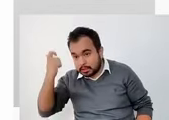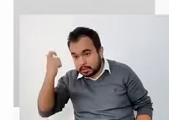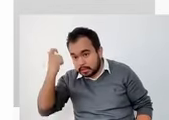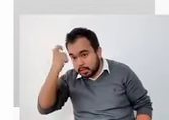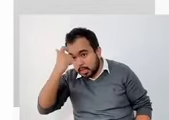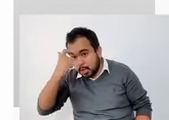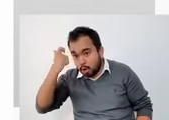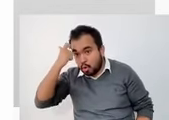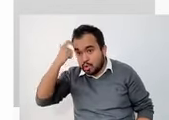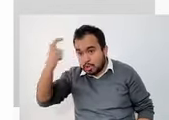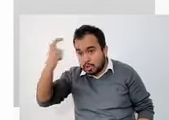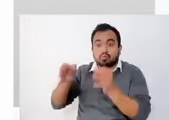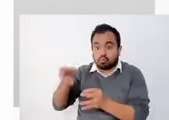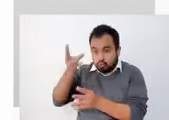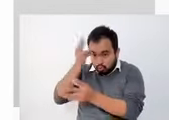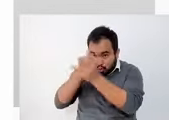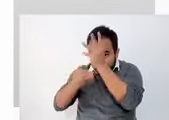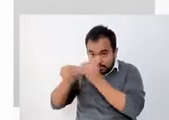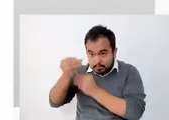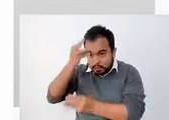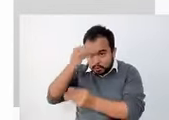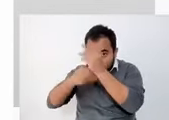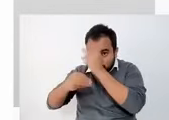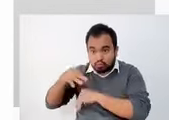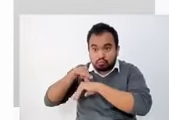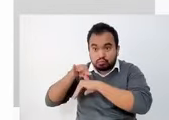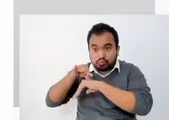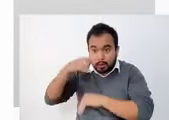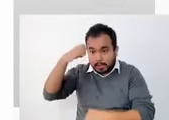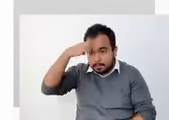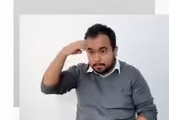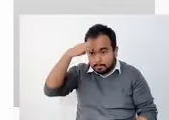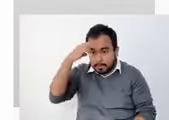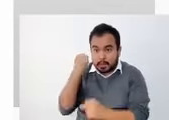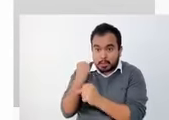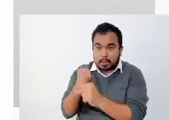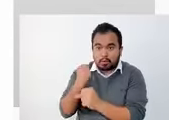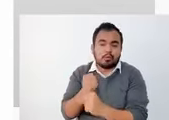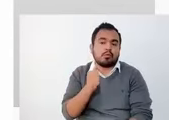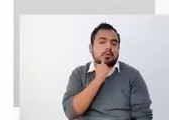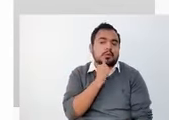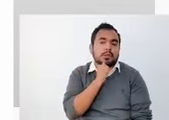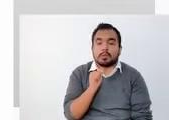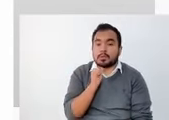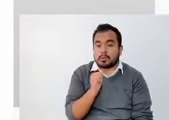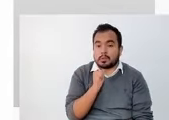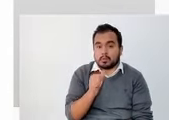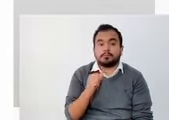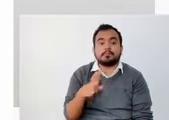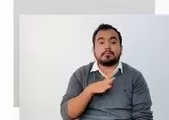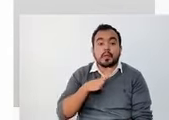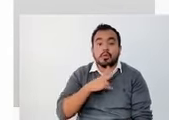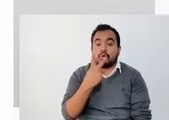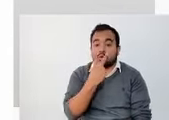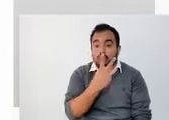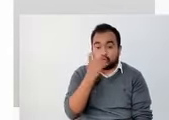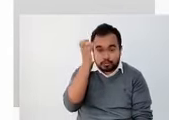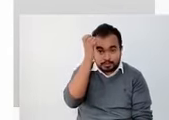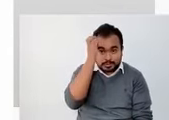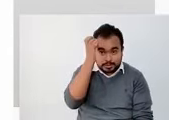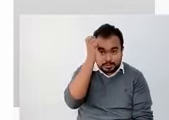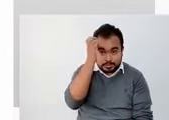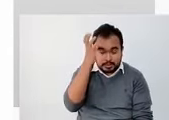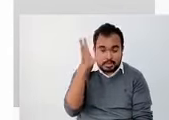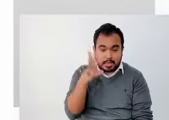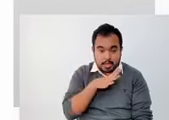conocimiento empírico. Por lo tanto, qué casualidad que en dos ciencias de marcado contenido